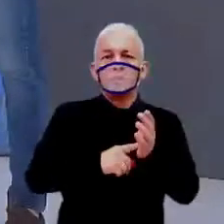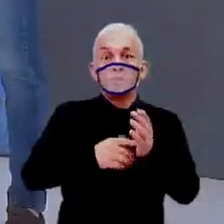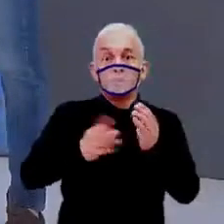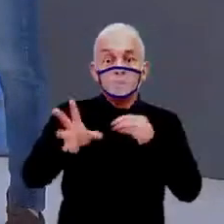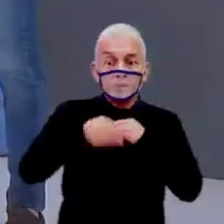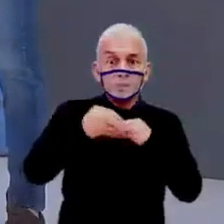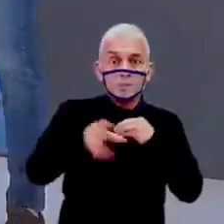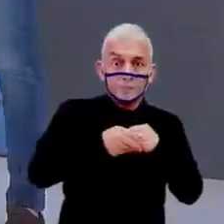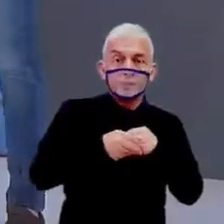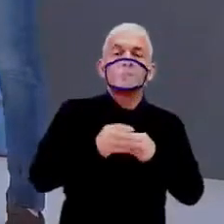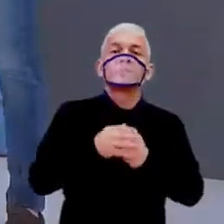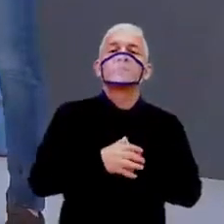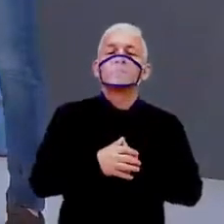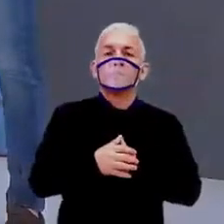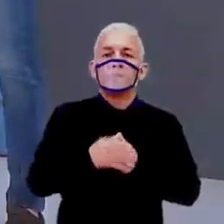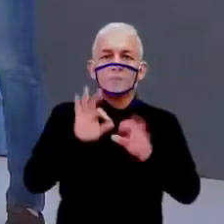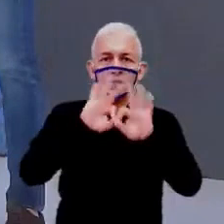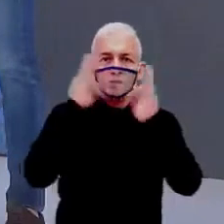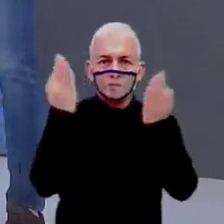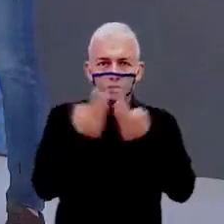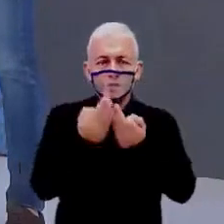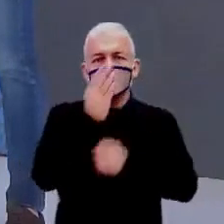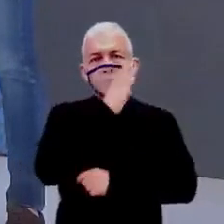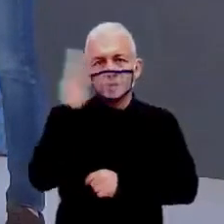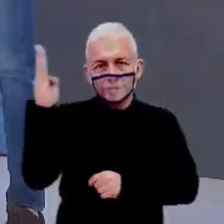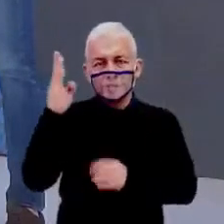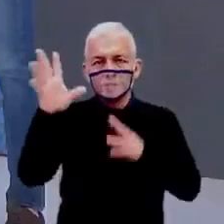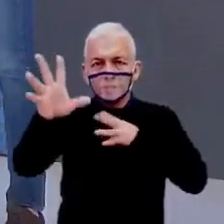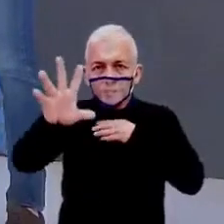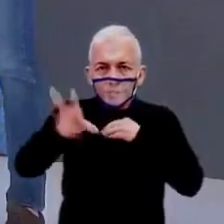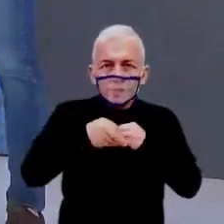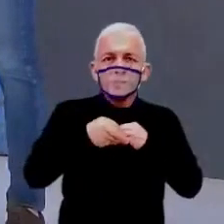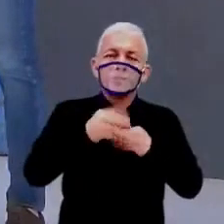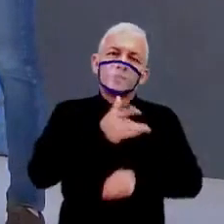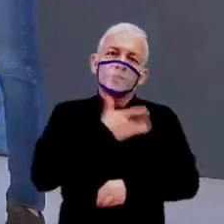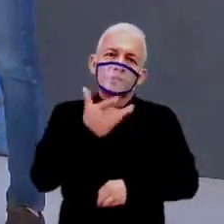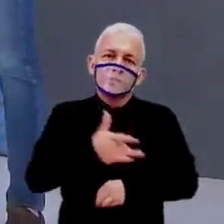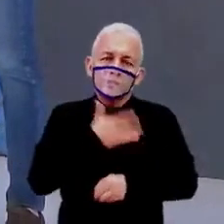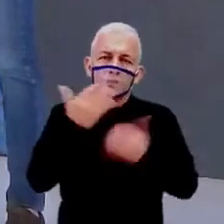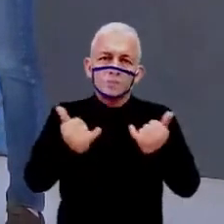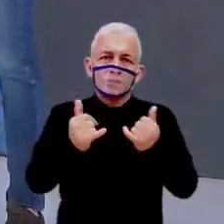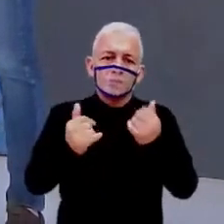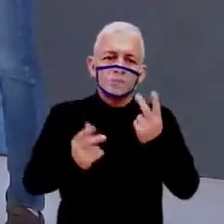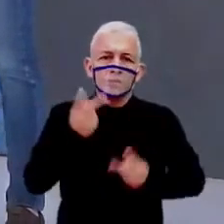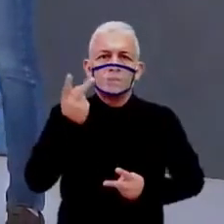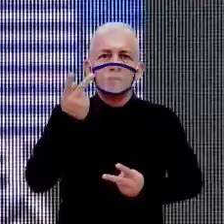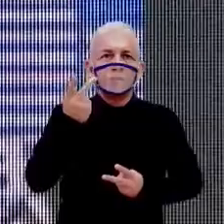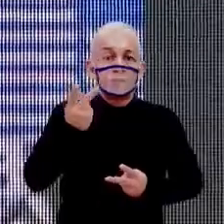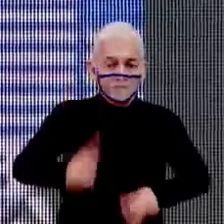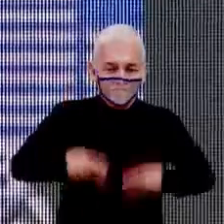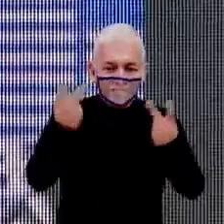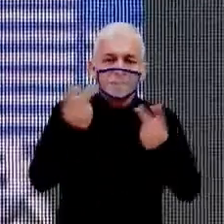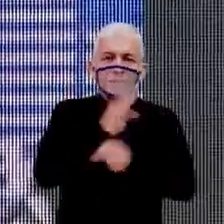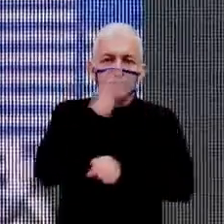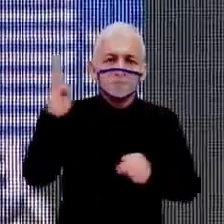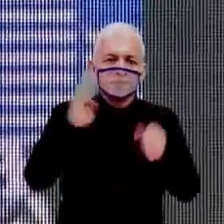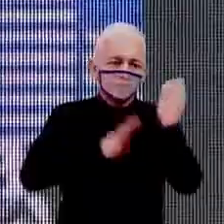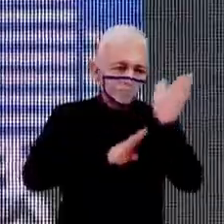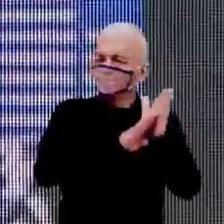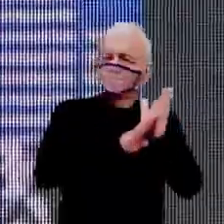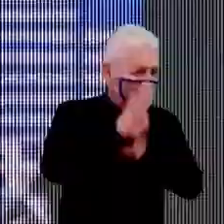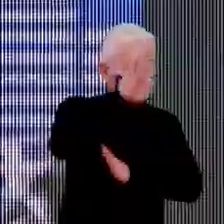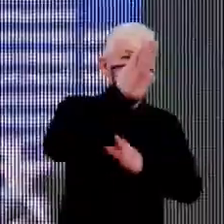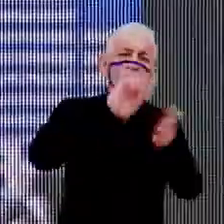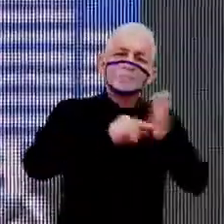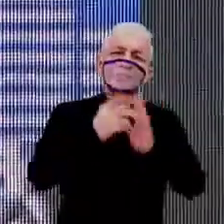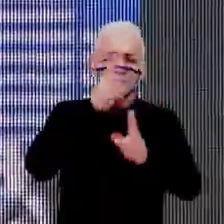a muchas más familias y barranquilleros que van a sentir que también viven en esta Barranquilla que no se quiere detener,